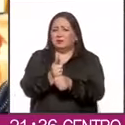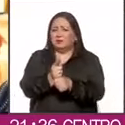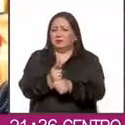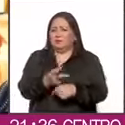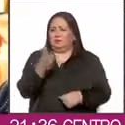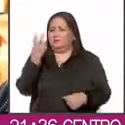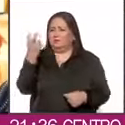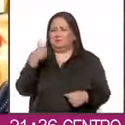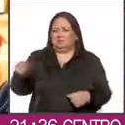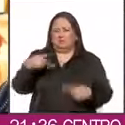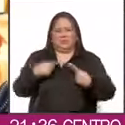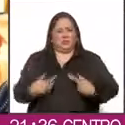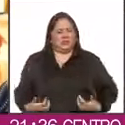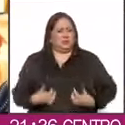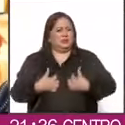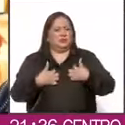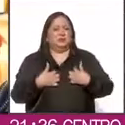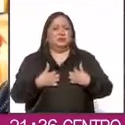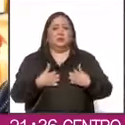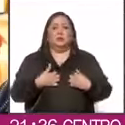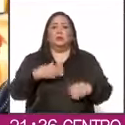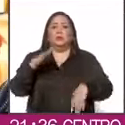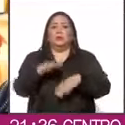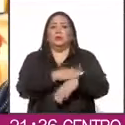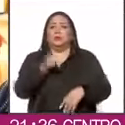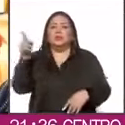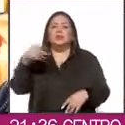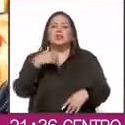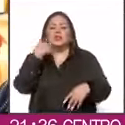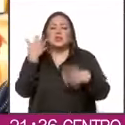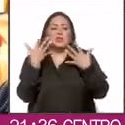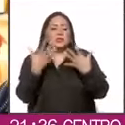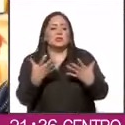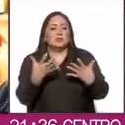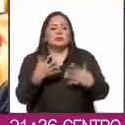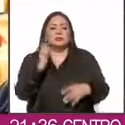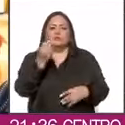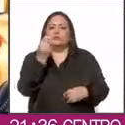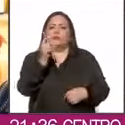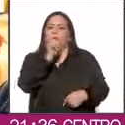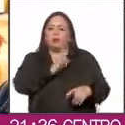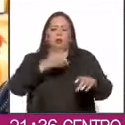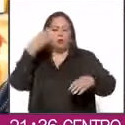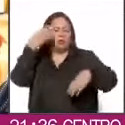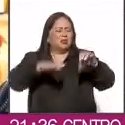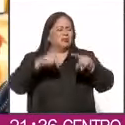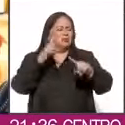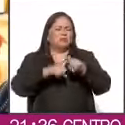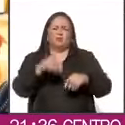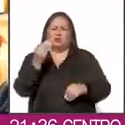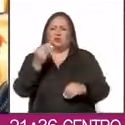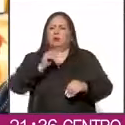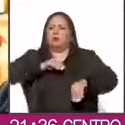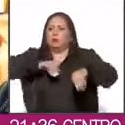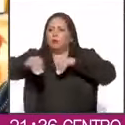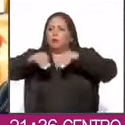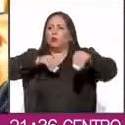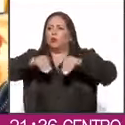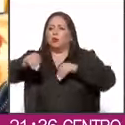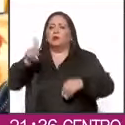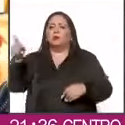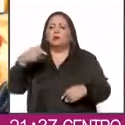estos infames de que el caos que desean y a punta de mentiras y calumnias promueven